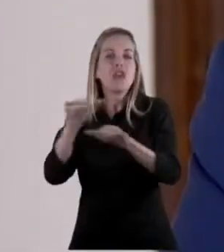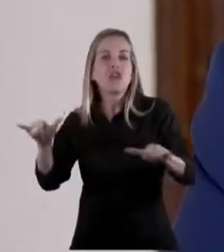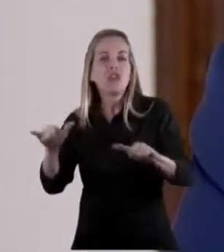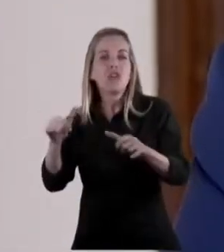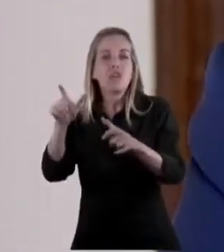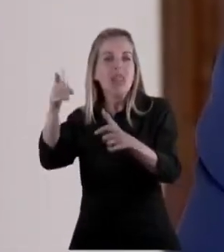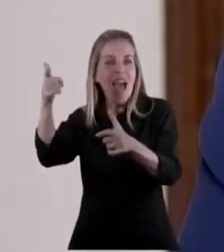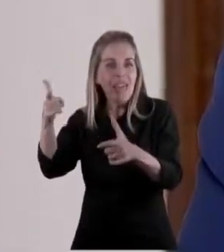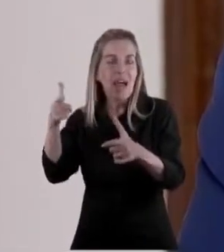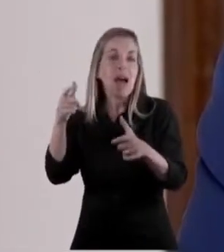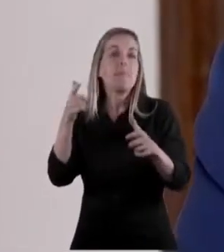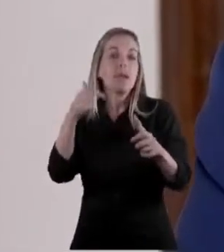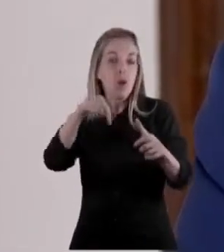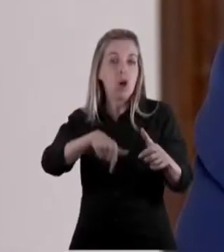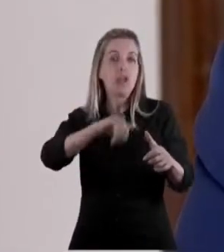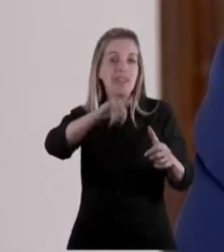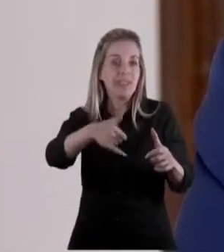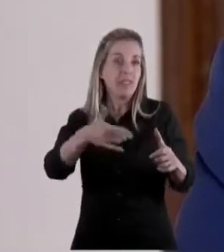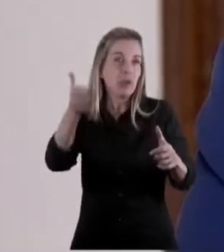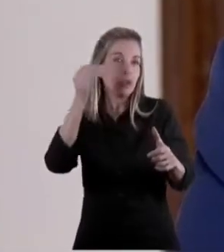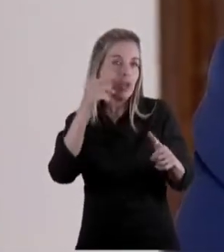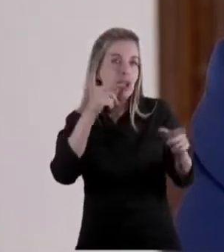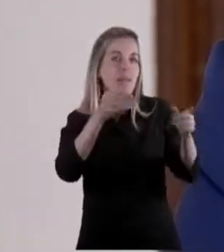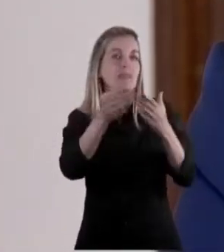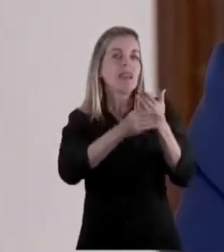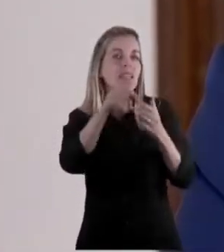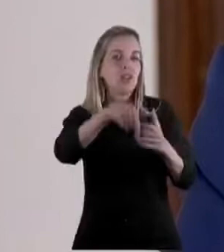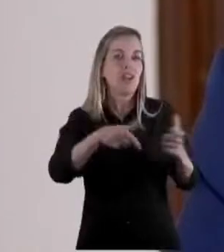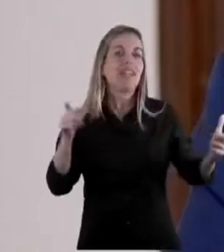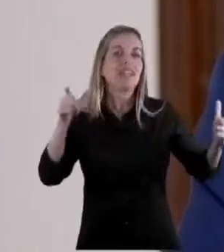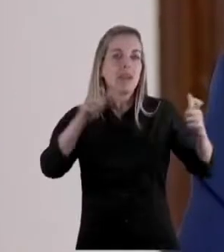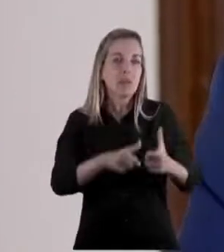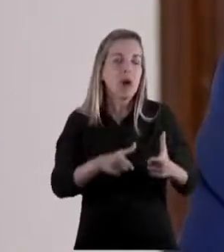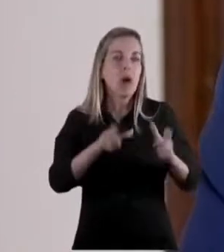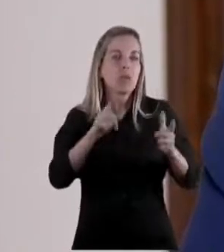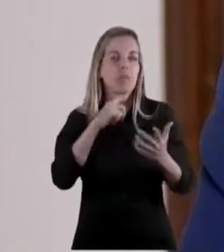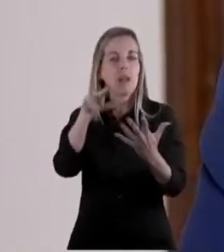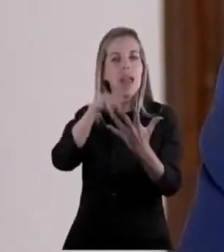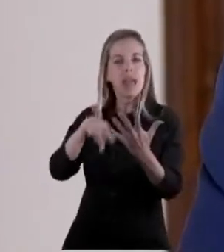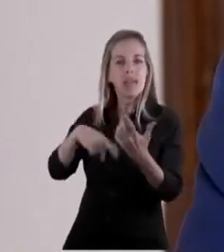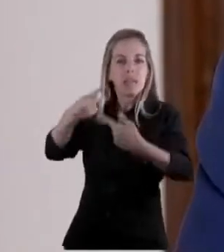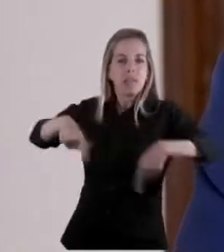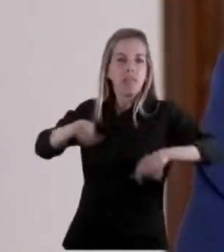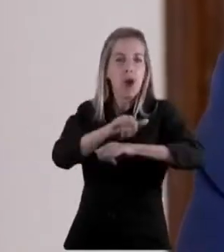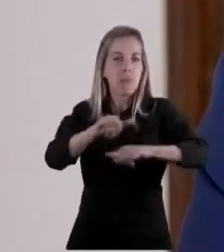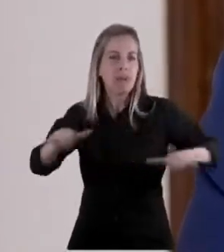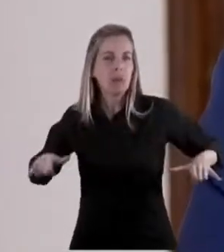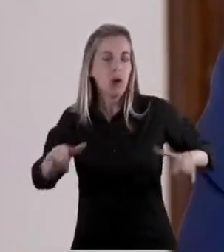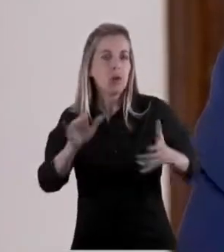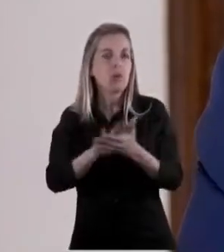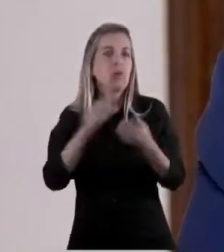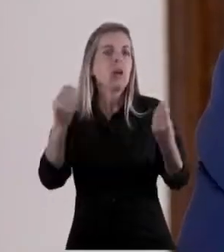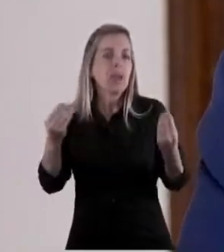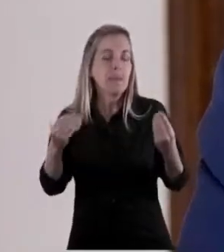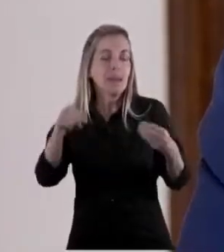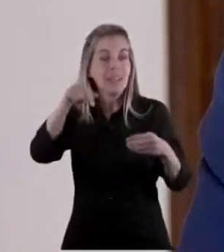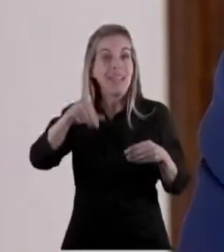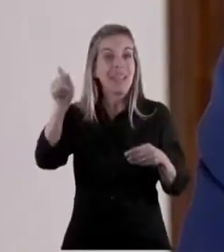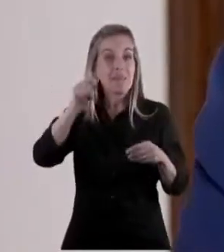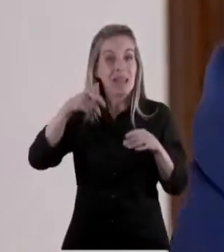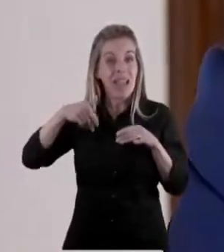ministro en la reunión y lo que he leído de los distintos analistas y consultoras económicas, es que este mes la inflación va a